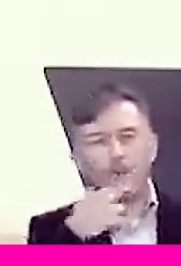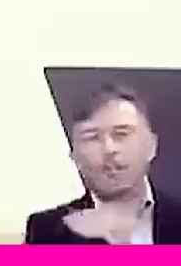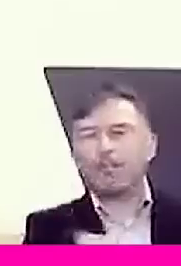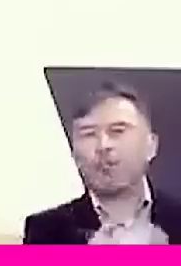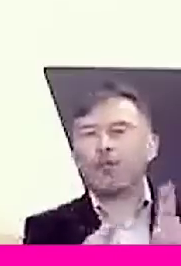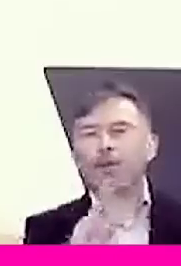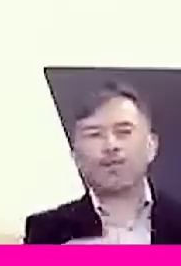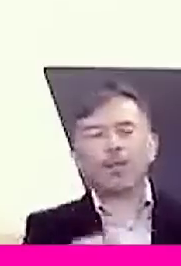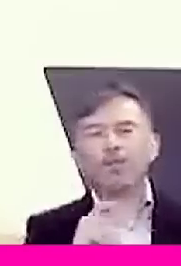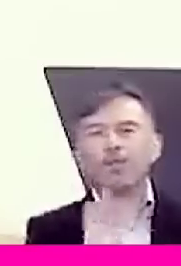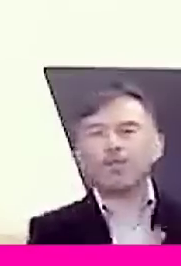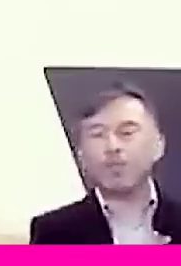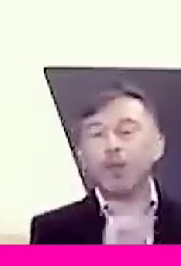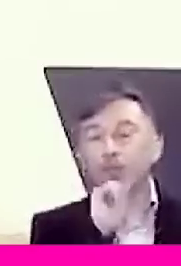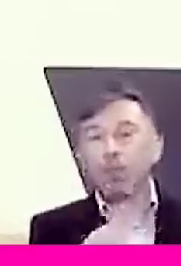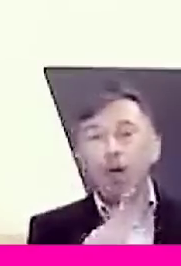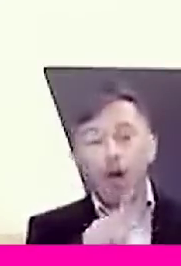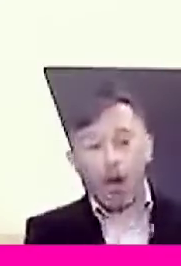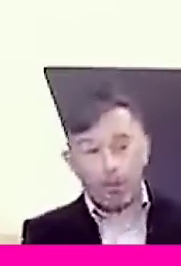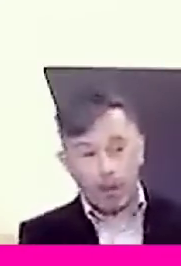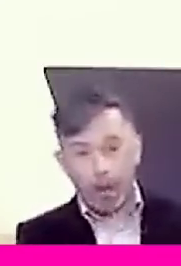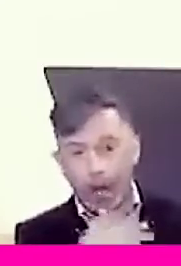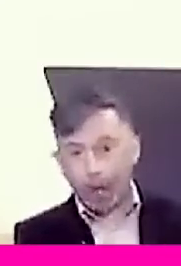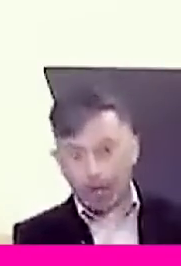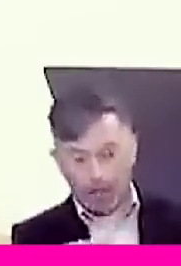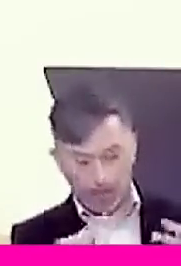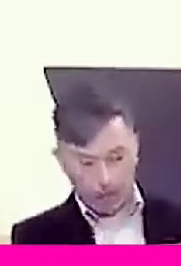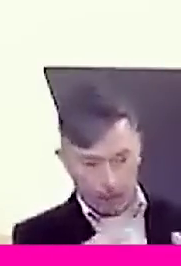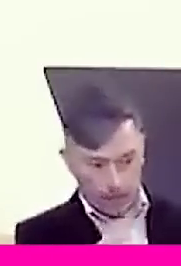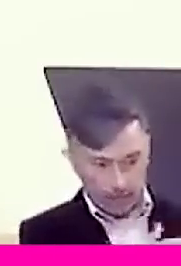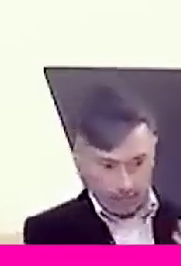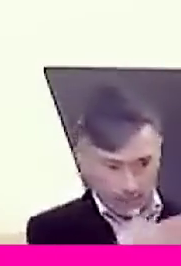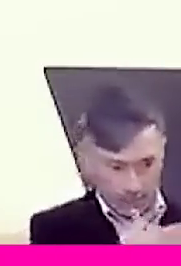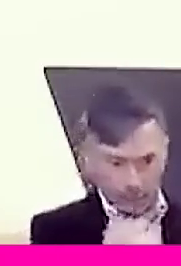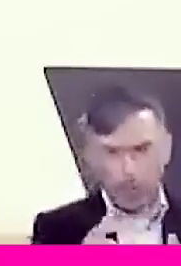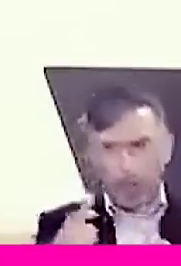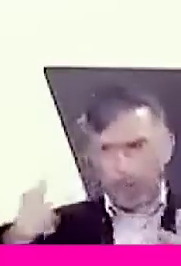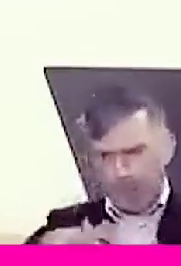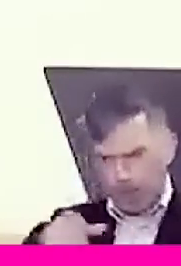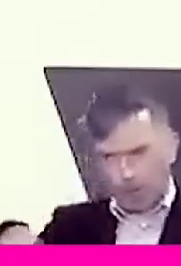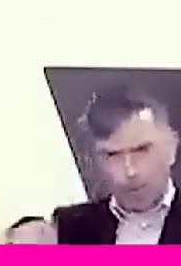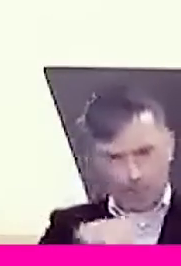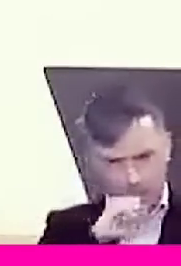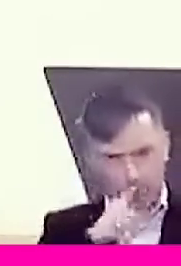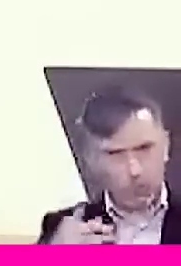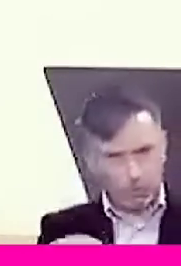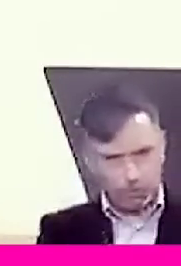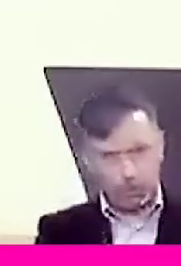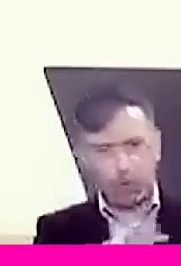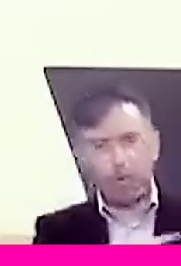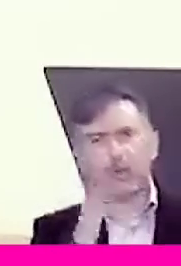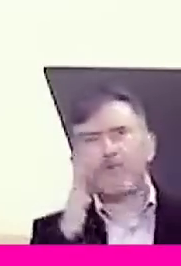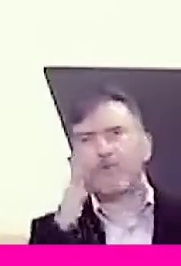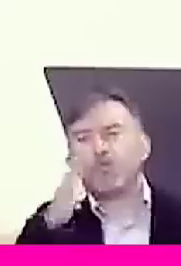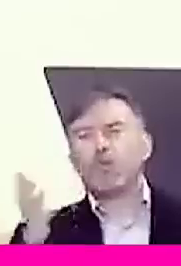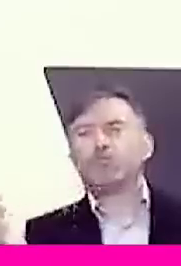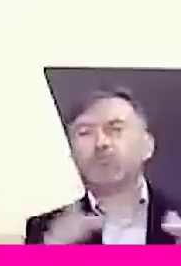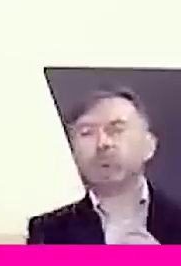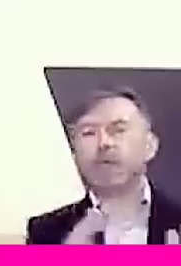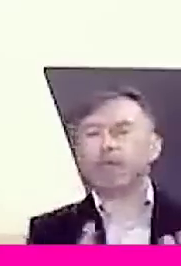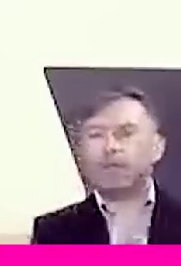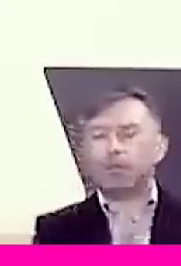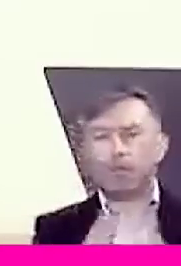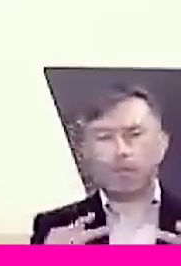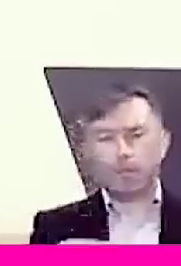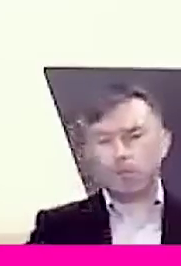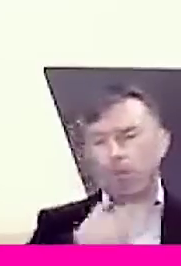de toda la ciudadanía incluidas minorías y también por supuesto las mayorías a participar en el futuro del país y el derecho de Cada ciudadano y ciudadano